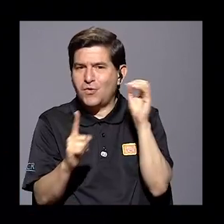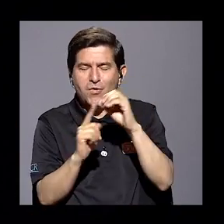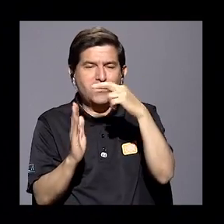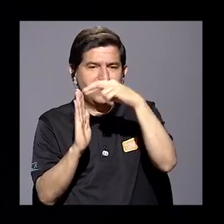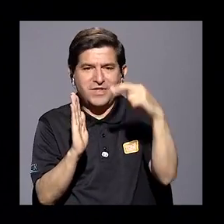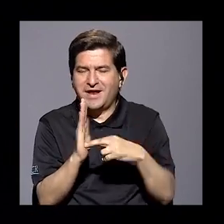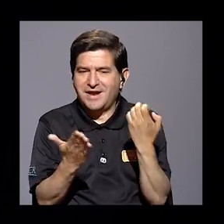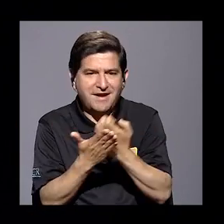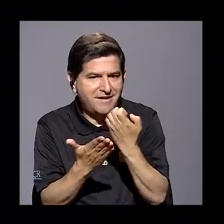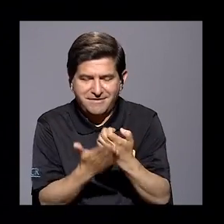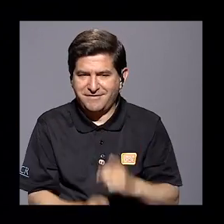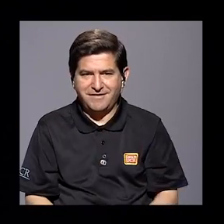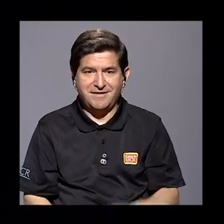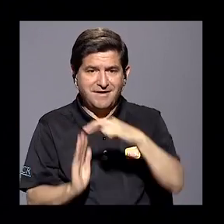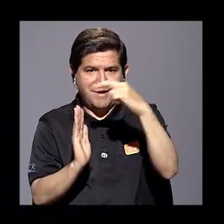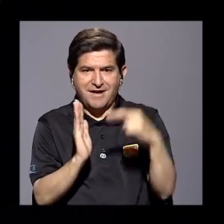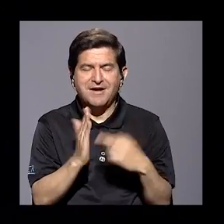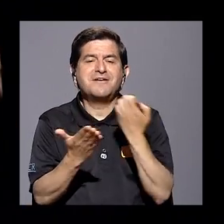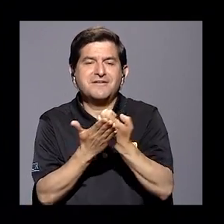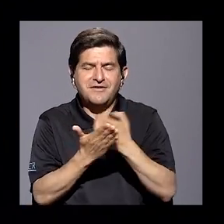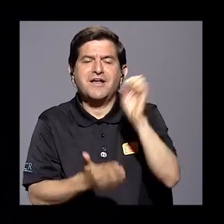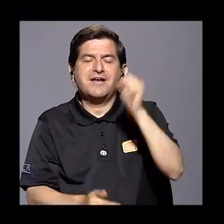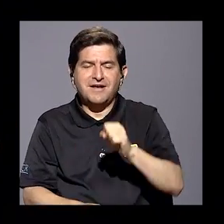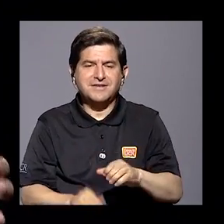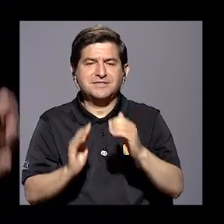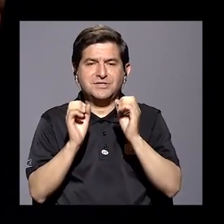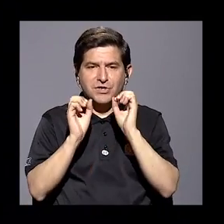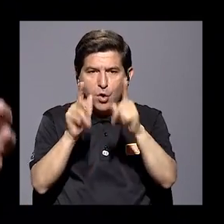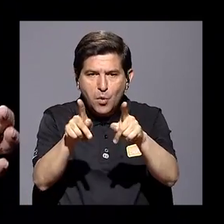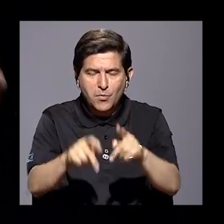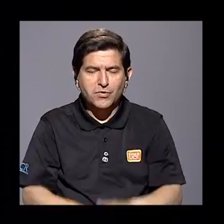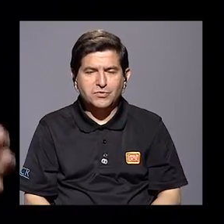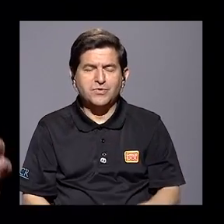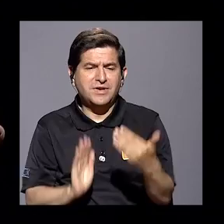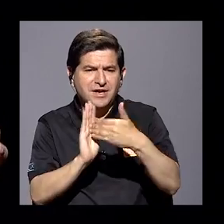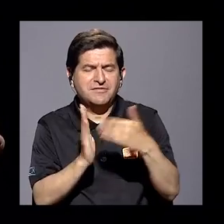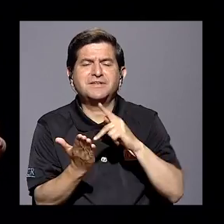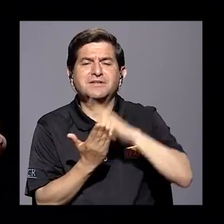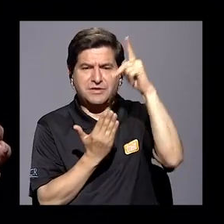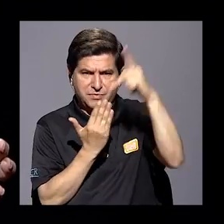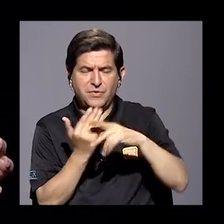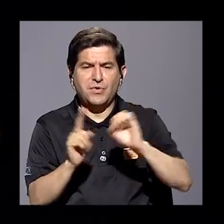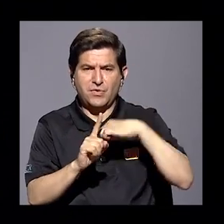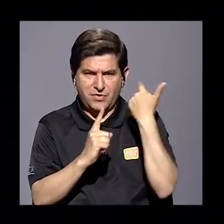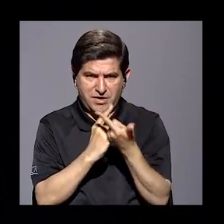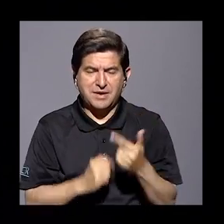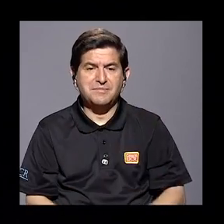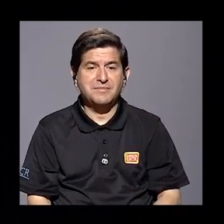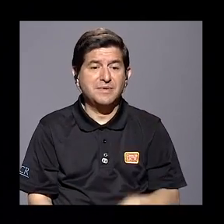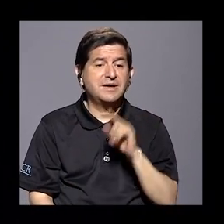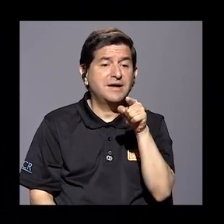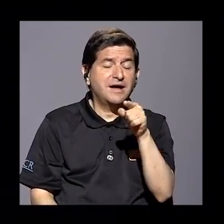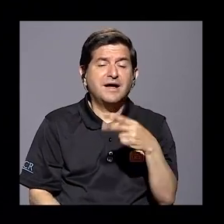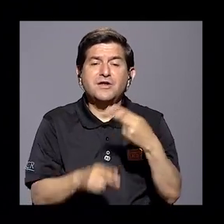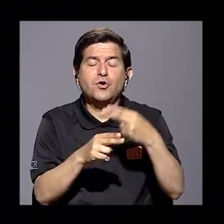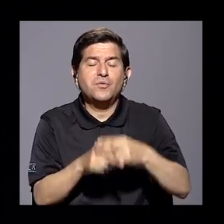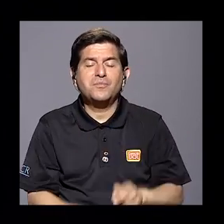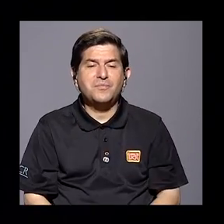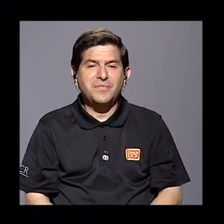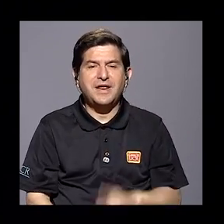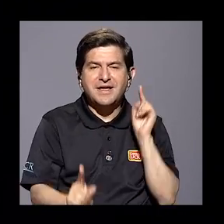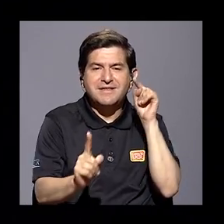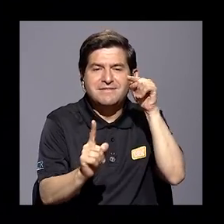objetivo de la regla fiscal la regla fiscal si abre portillos para financiar programas sociales se llama destinos